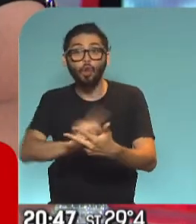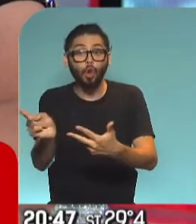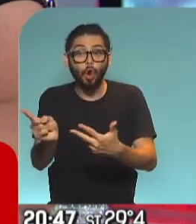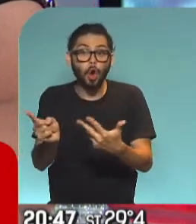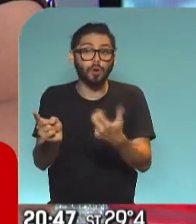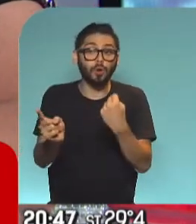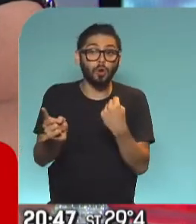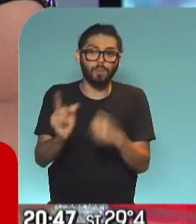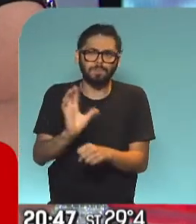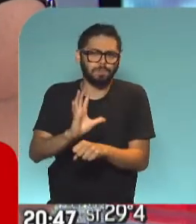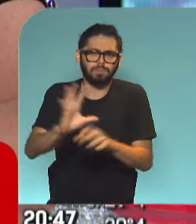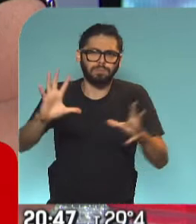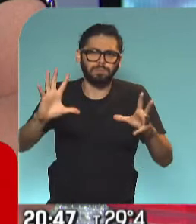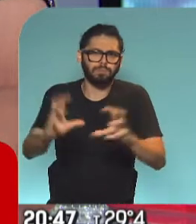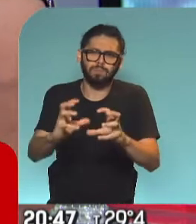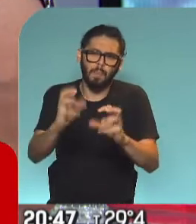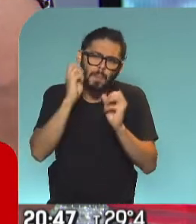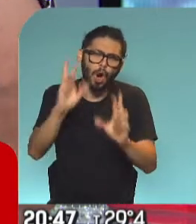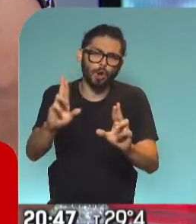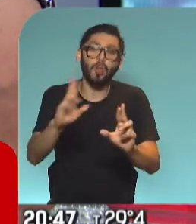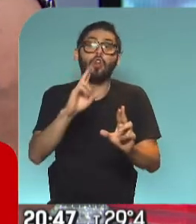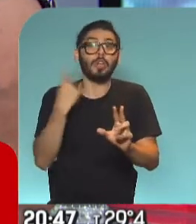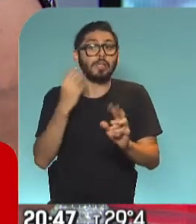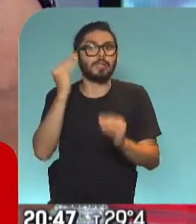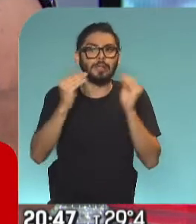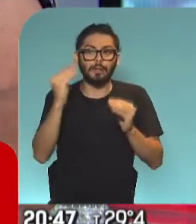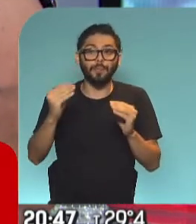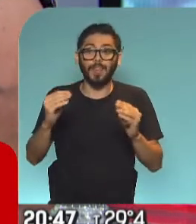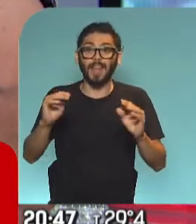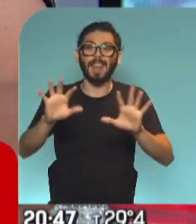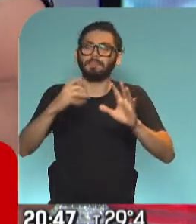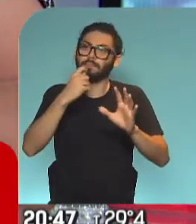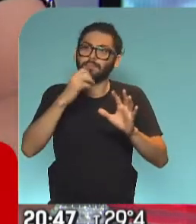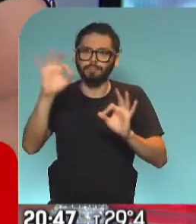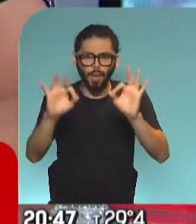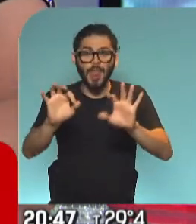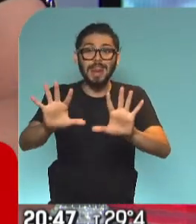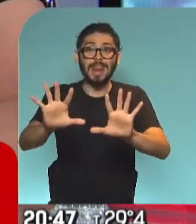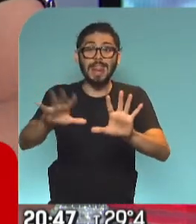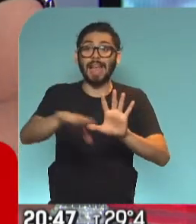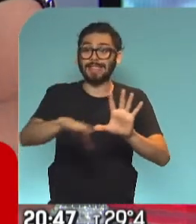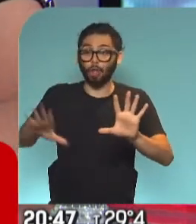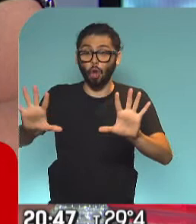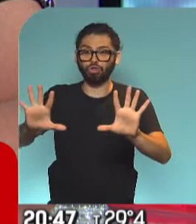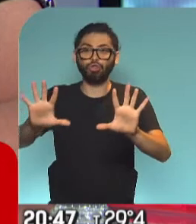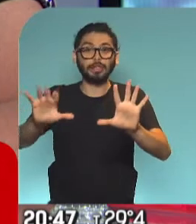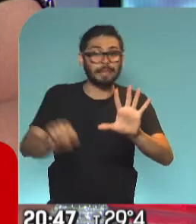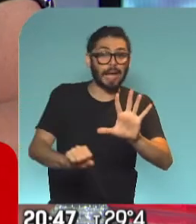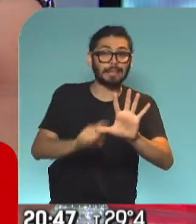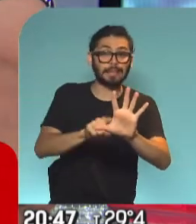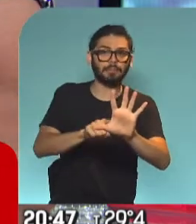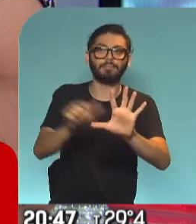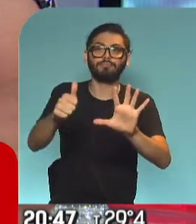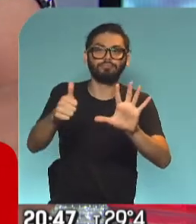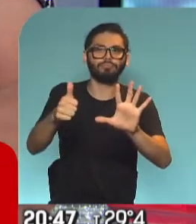mucho nos preocupa y nos ocupa que de cada 10 chicos edition pobres y lo venimos la argentina hace 60 meses que está en crisis